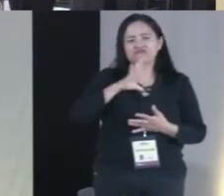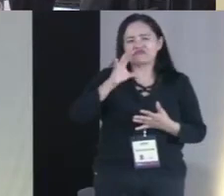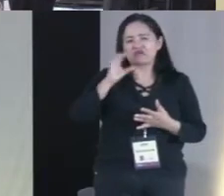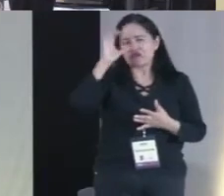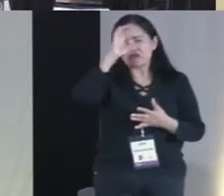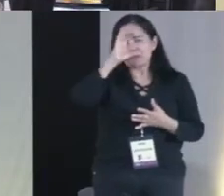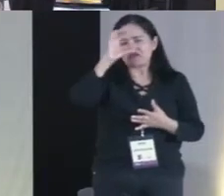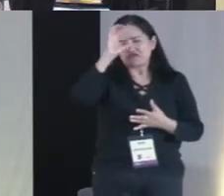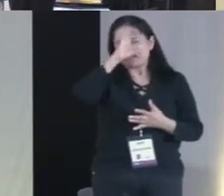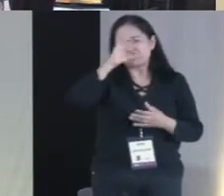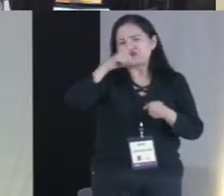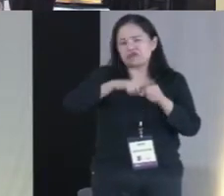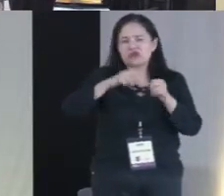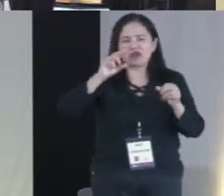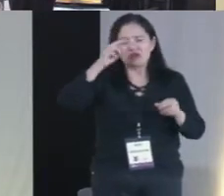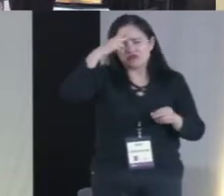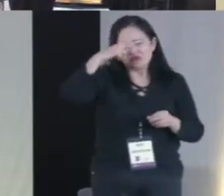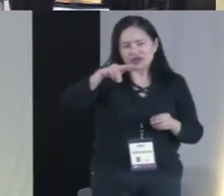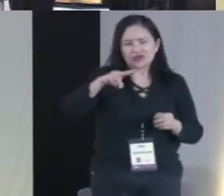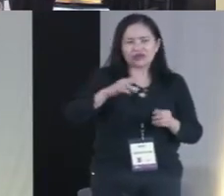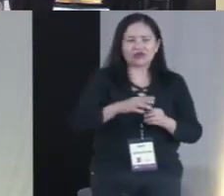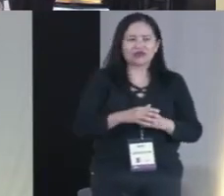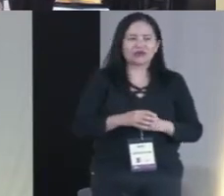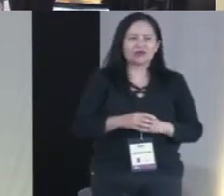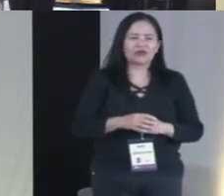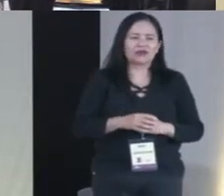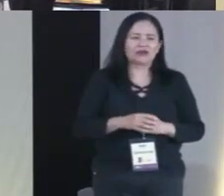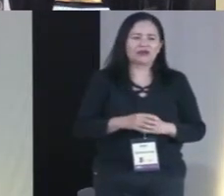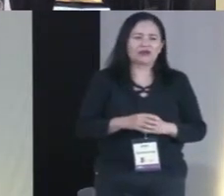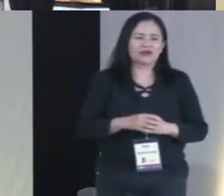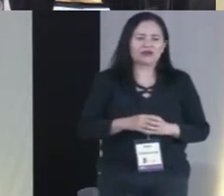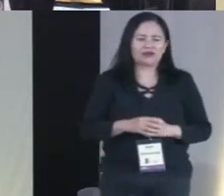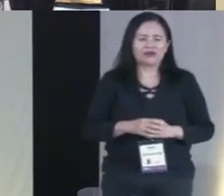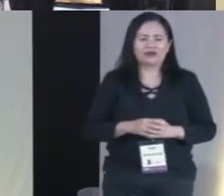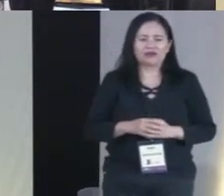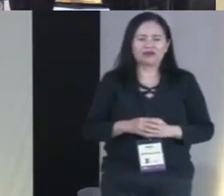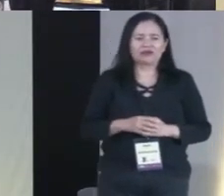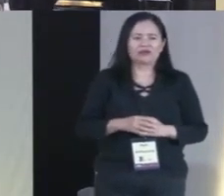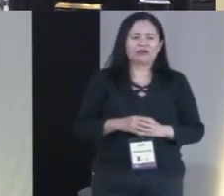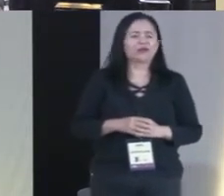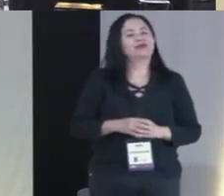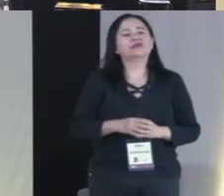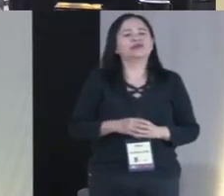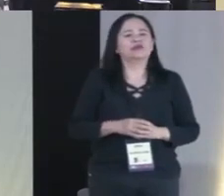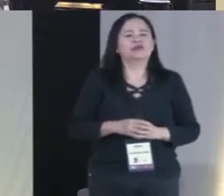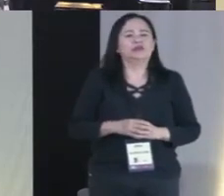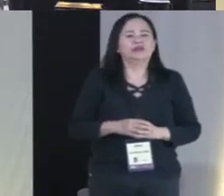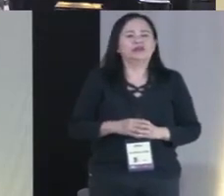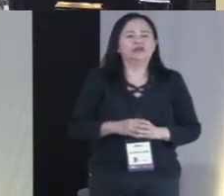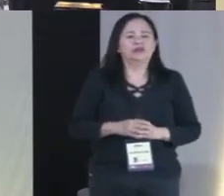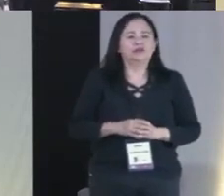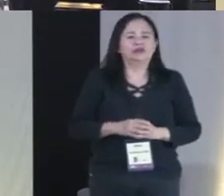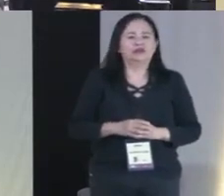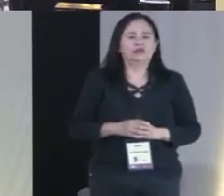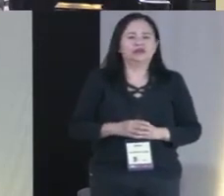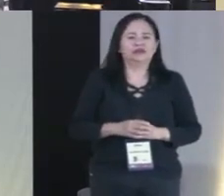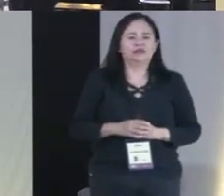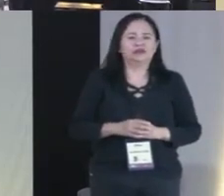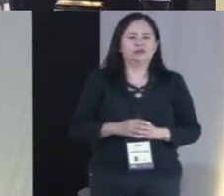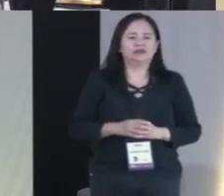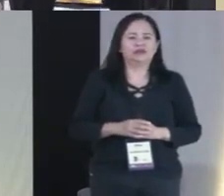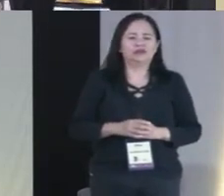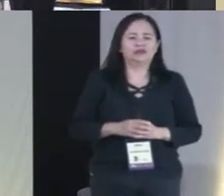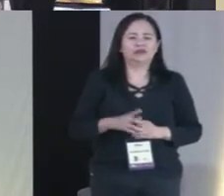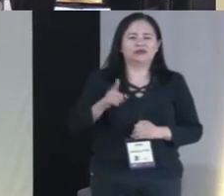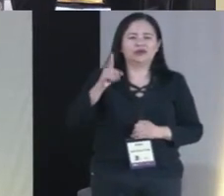mexicana. Bueno, rescatar a Tlacaelel. Tlacaelel es fundamental en el crecimiento